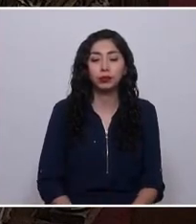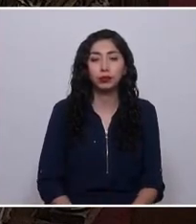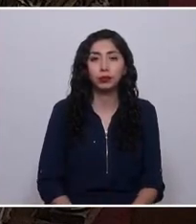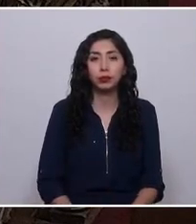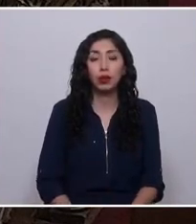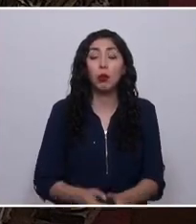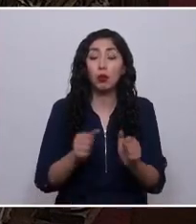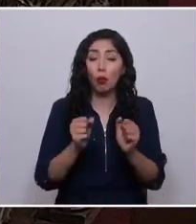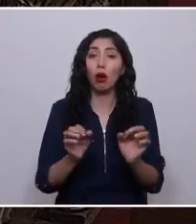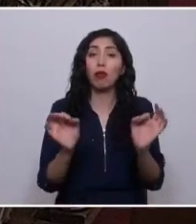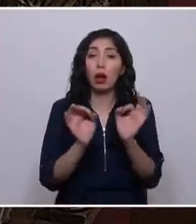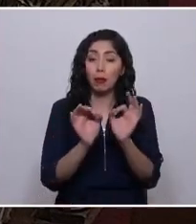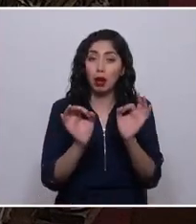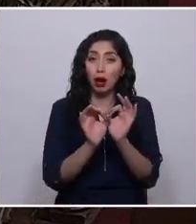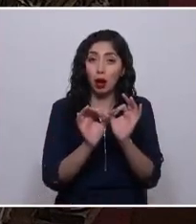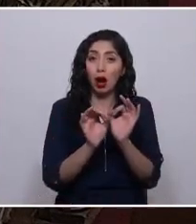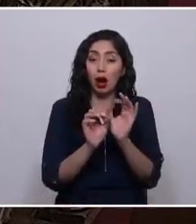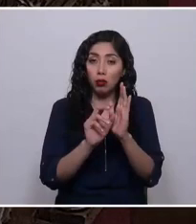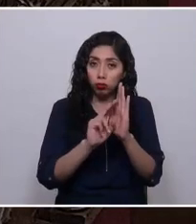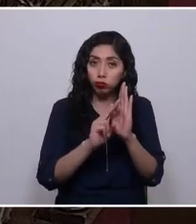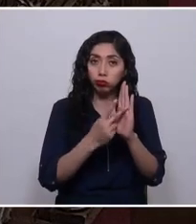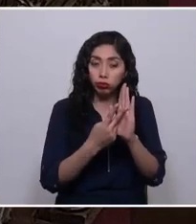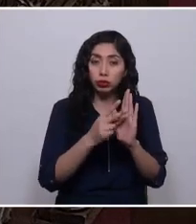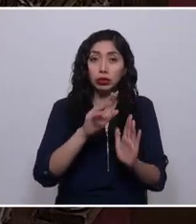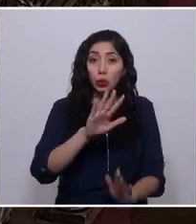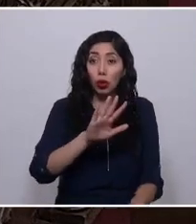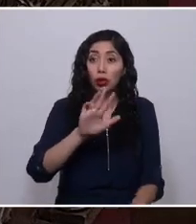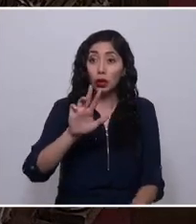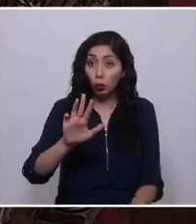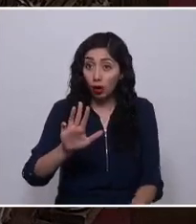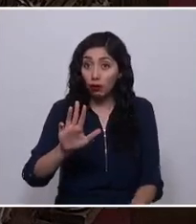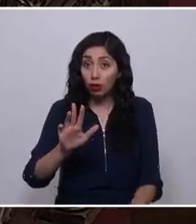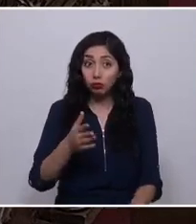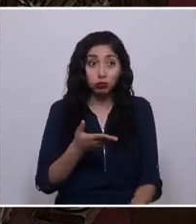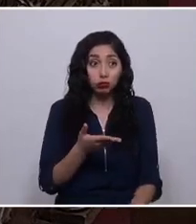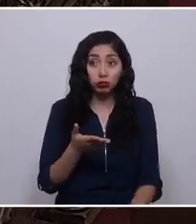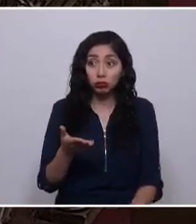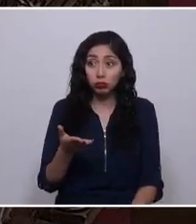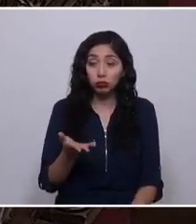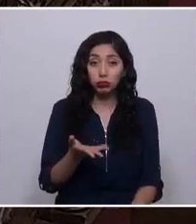Se ofrece la palabra respecto a la indicación número 59.